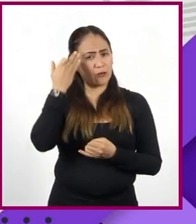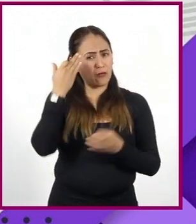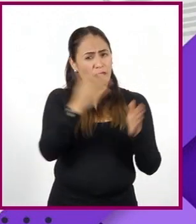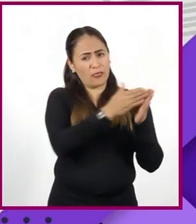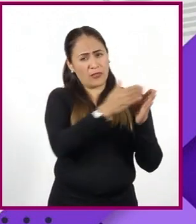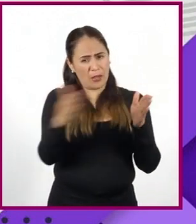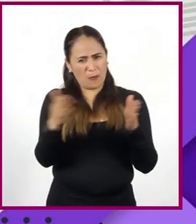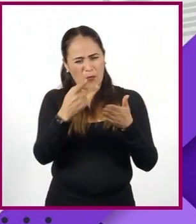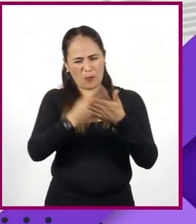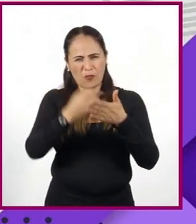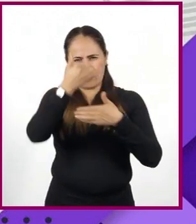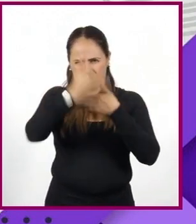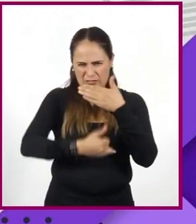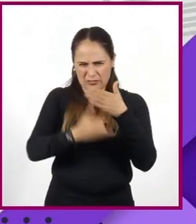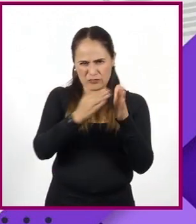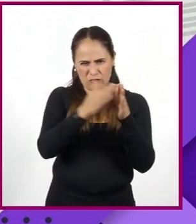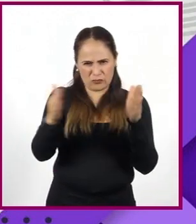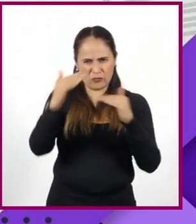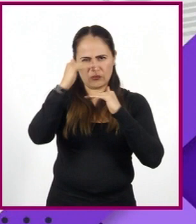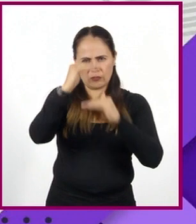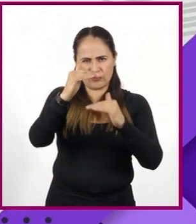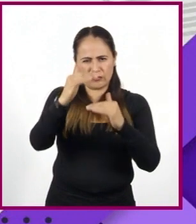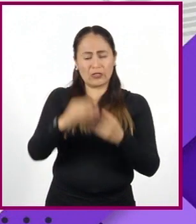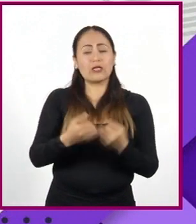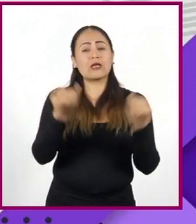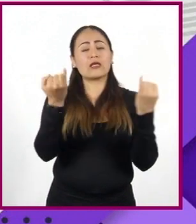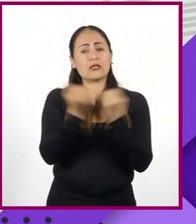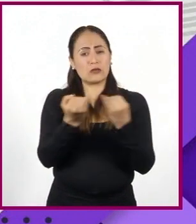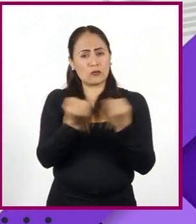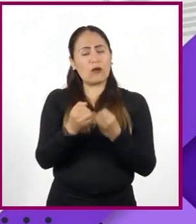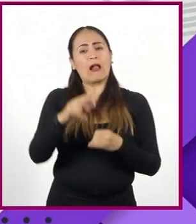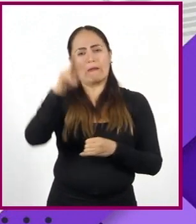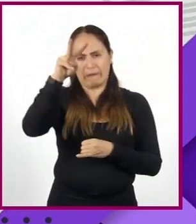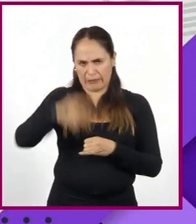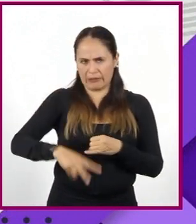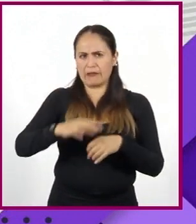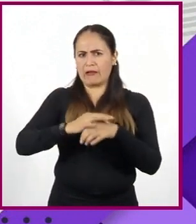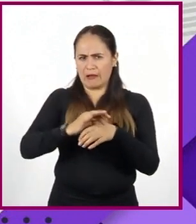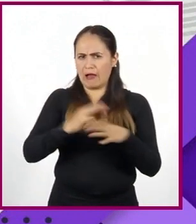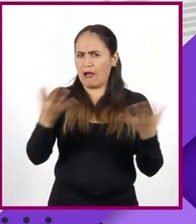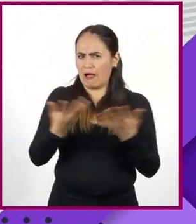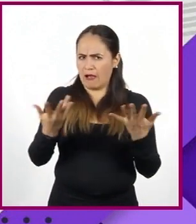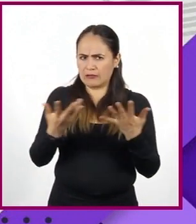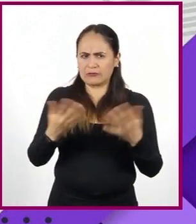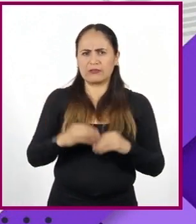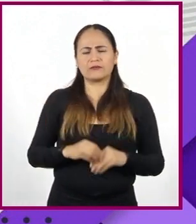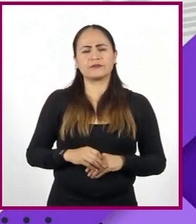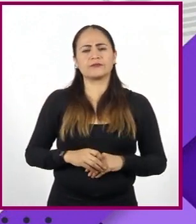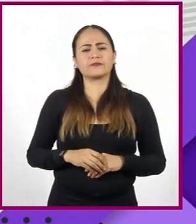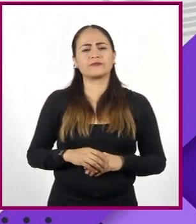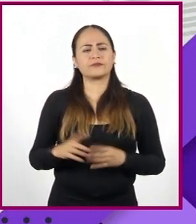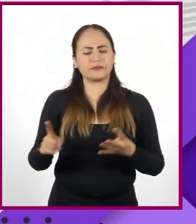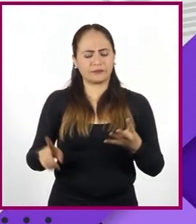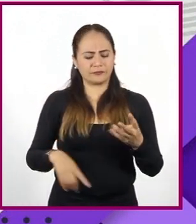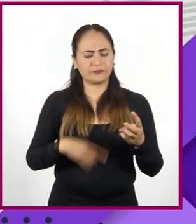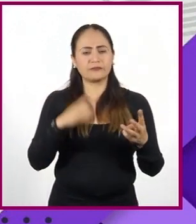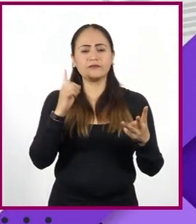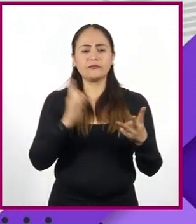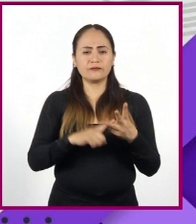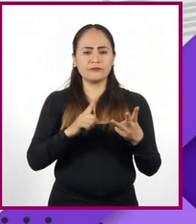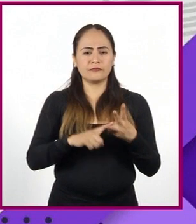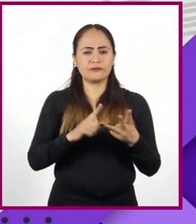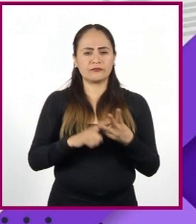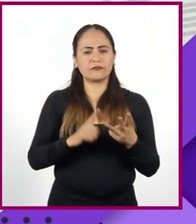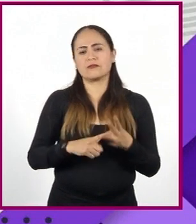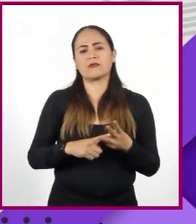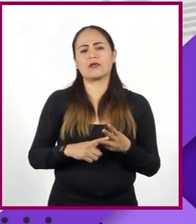el proyecto, así como el impacto real que pueda tener. Paso 3. Establecer alternativas